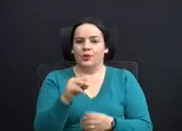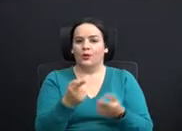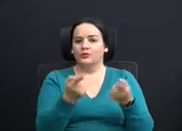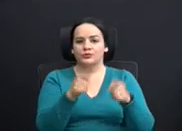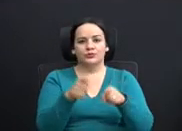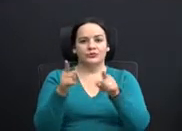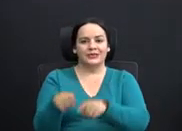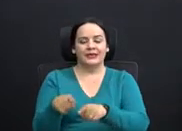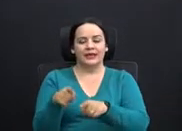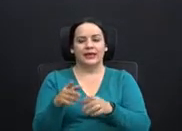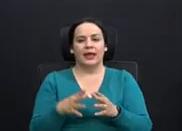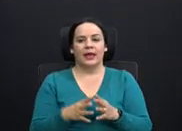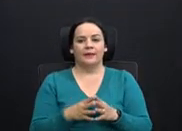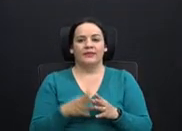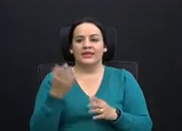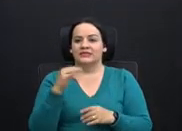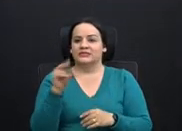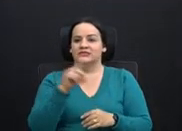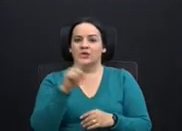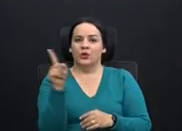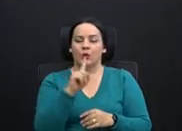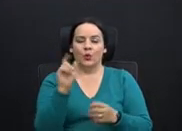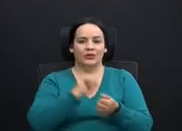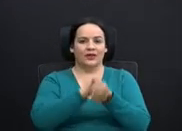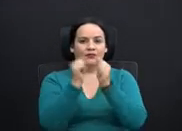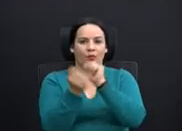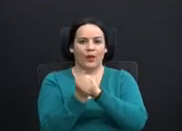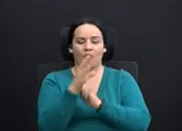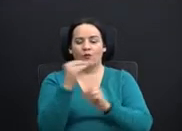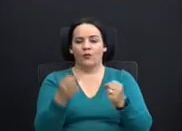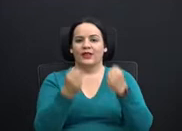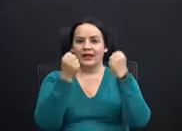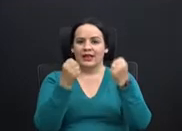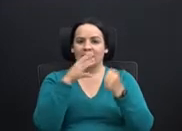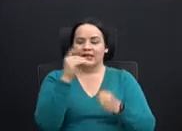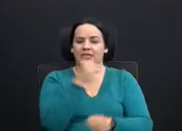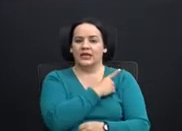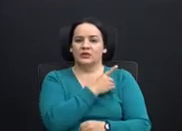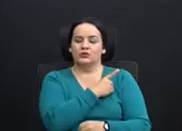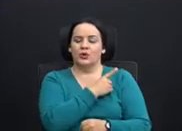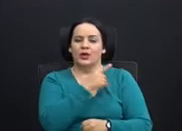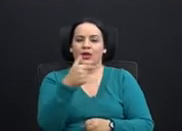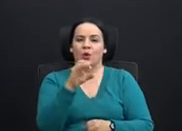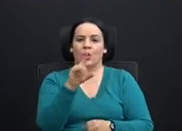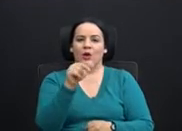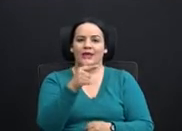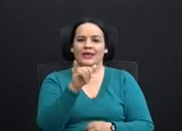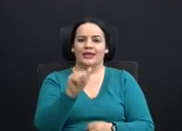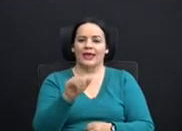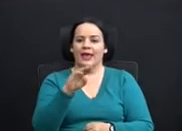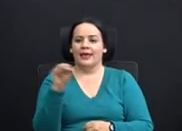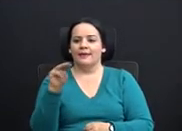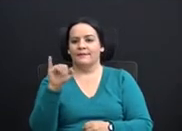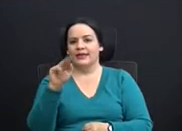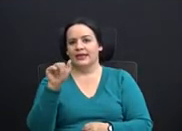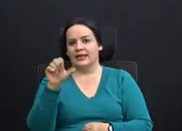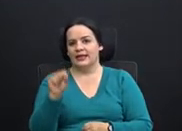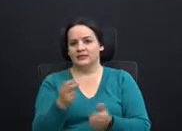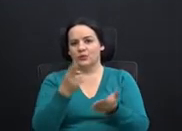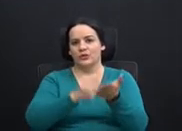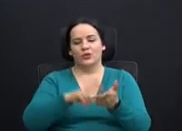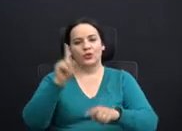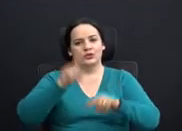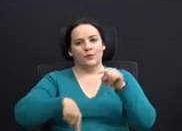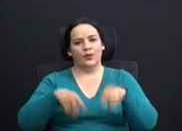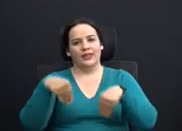tanto si no transformamos y fortalecemos la Dirección de Geología y Minas, las concesiones no se podrían otorgar o no se otorgarían